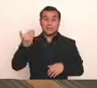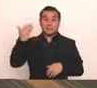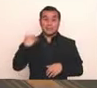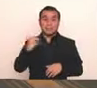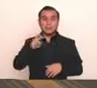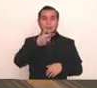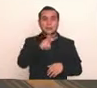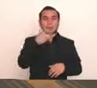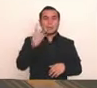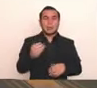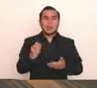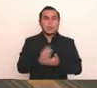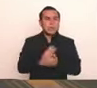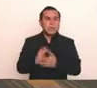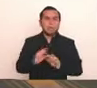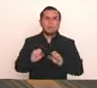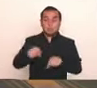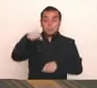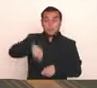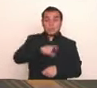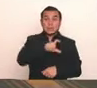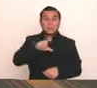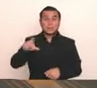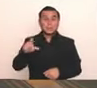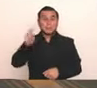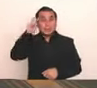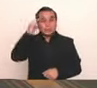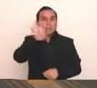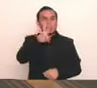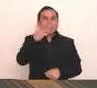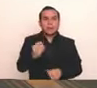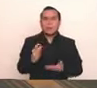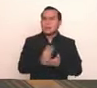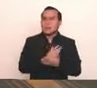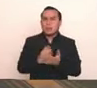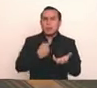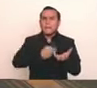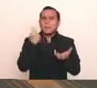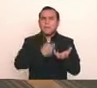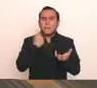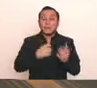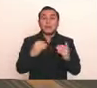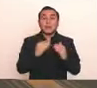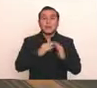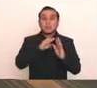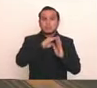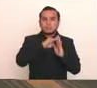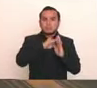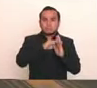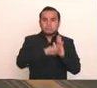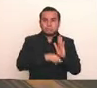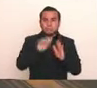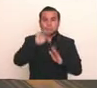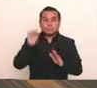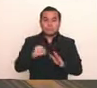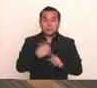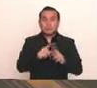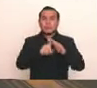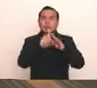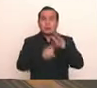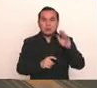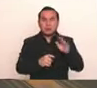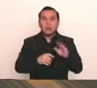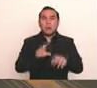tuvo dos días sin homicidios sólo en esta semana tuvimos cuatro días en homicidios también se han reducido grandemente las desapariciones forzadas los